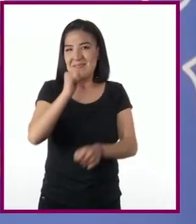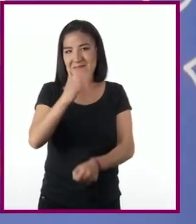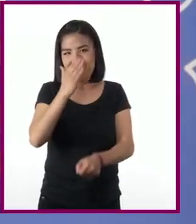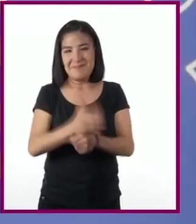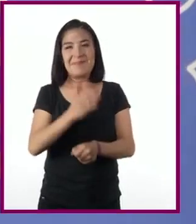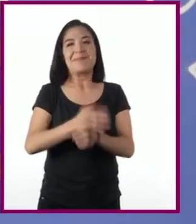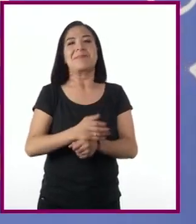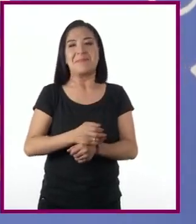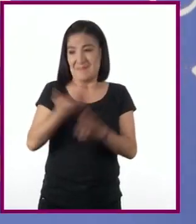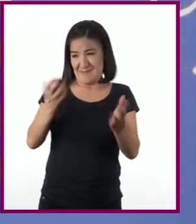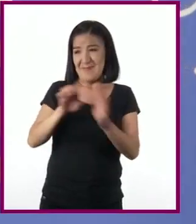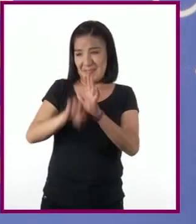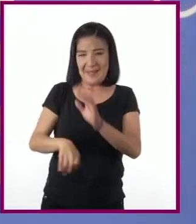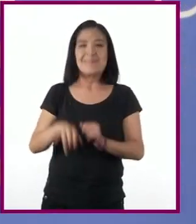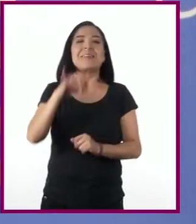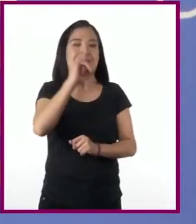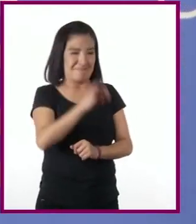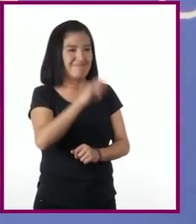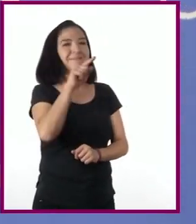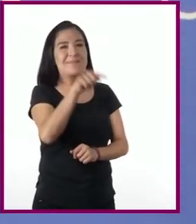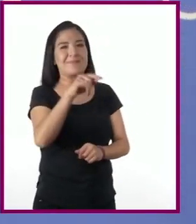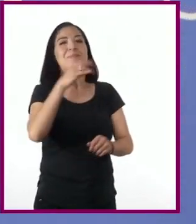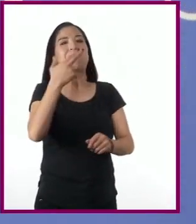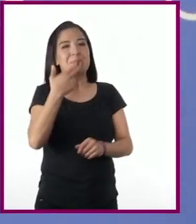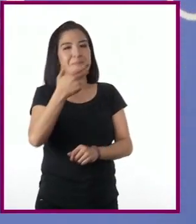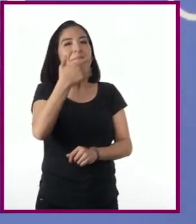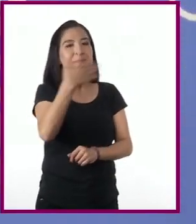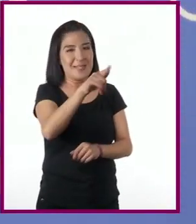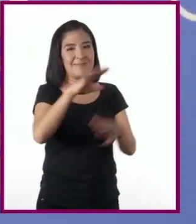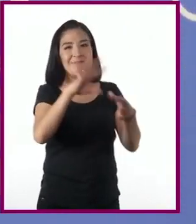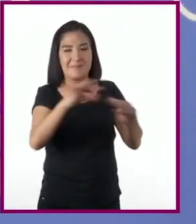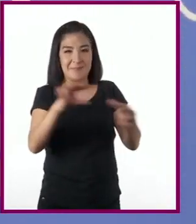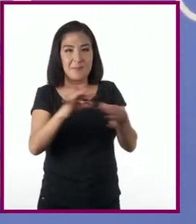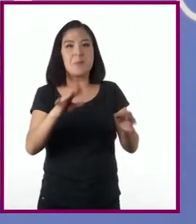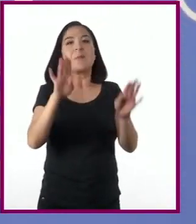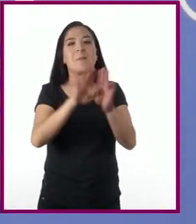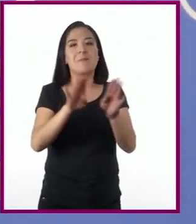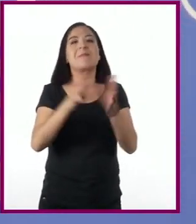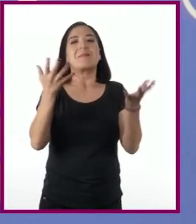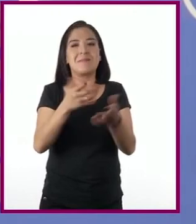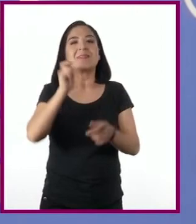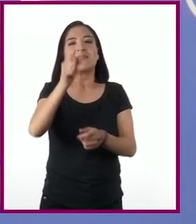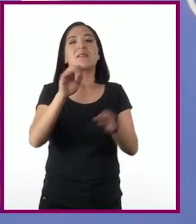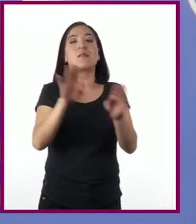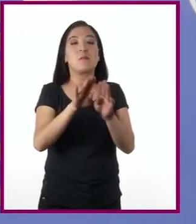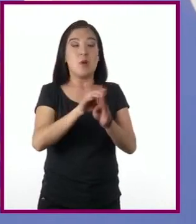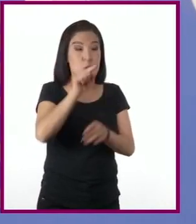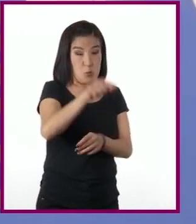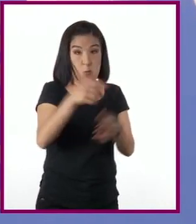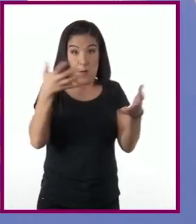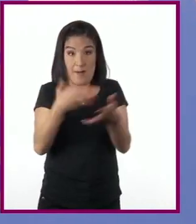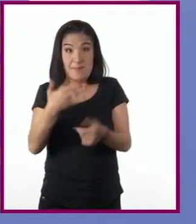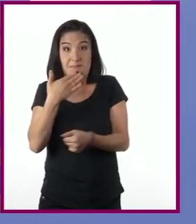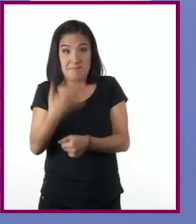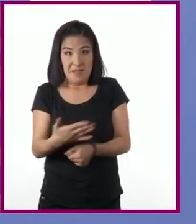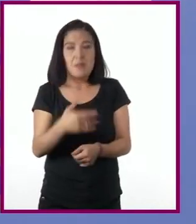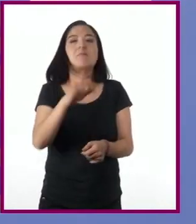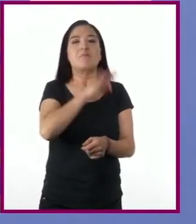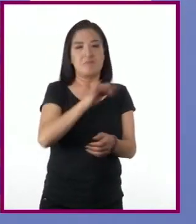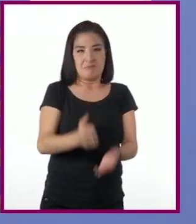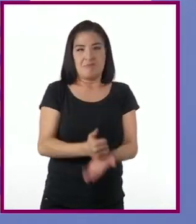Sí, así funciona el condicional y así funcionan las recompensas. Una acción depende de la otra. Eso